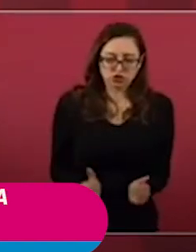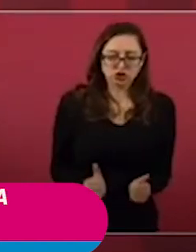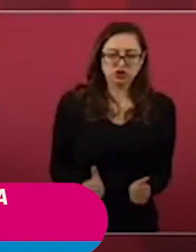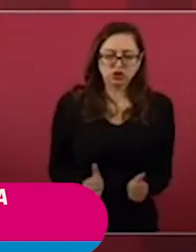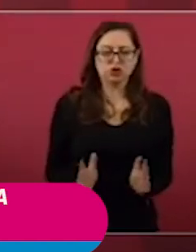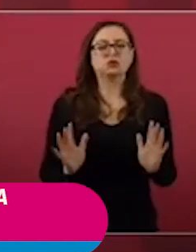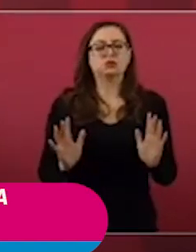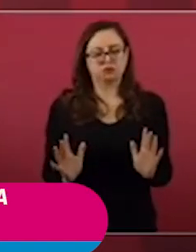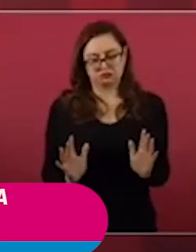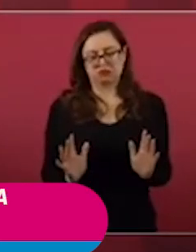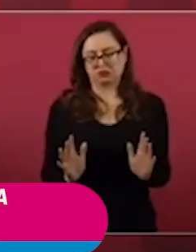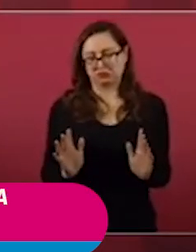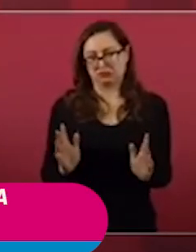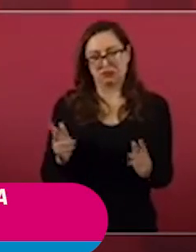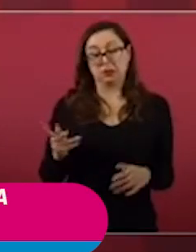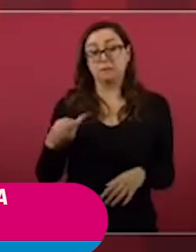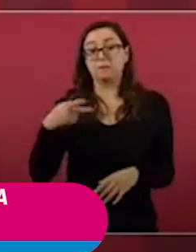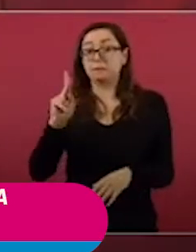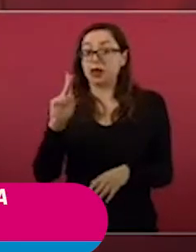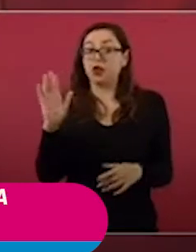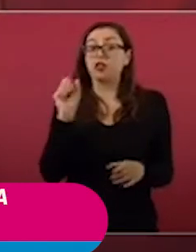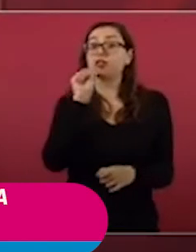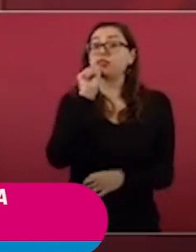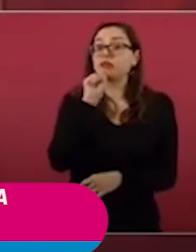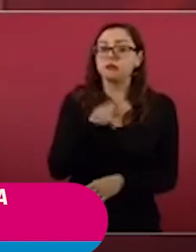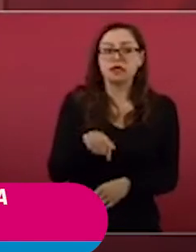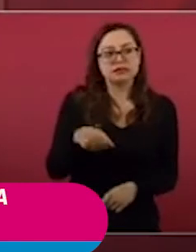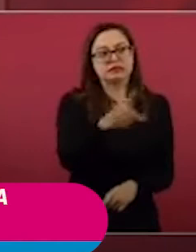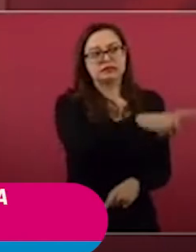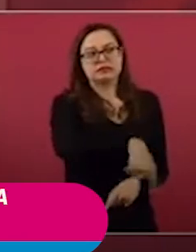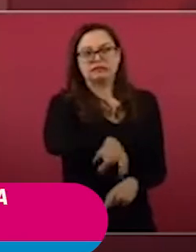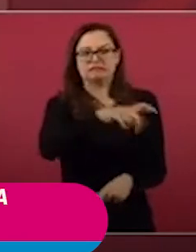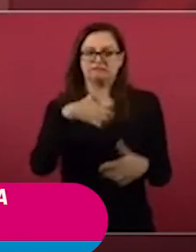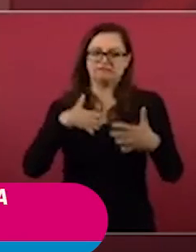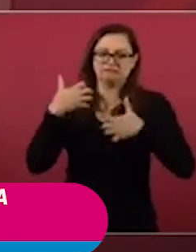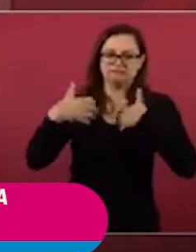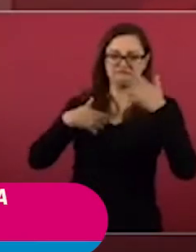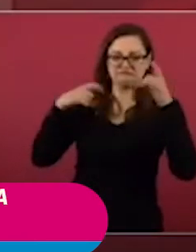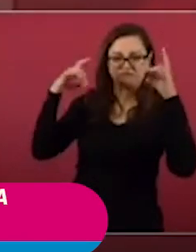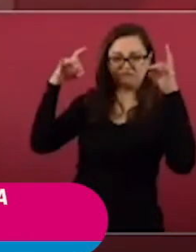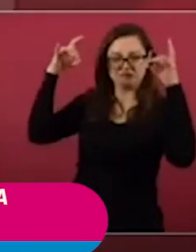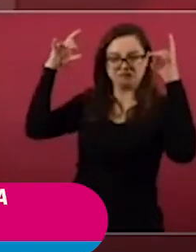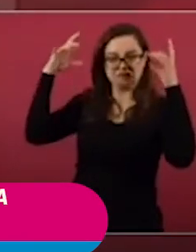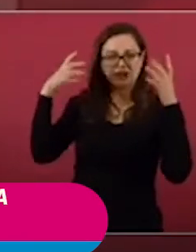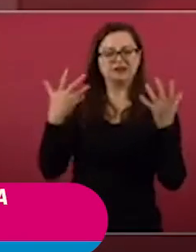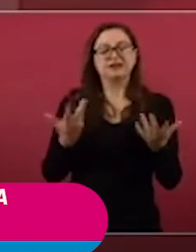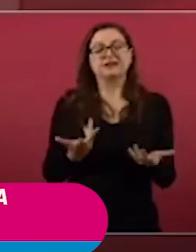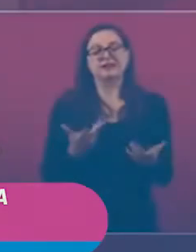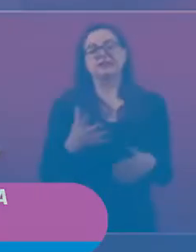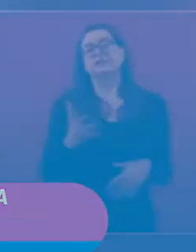quiero que hagan enojar al benemérito.